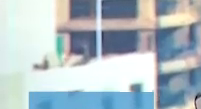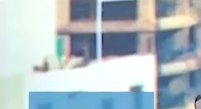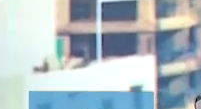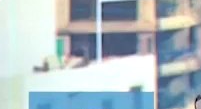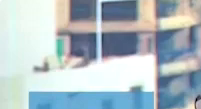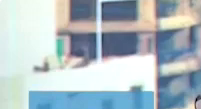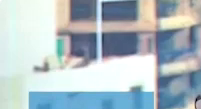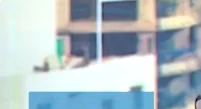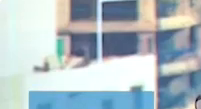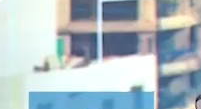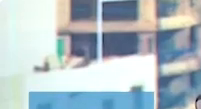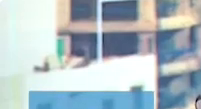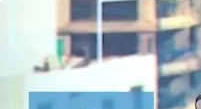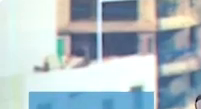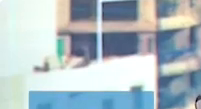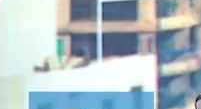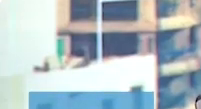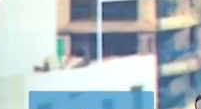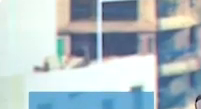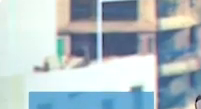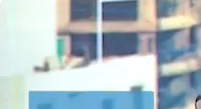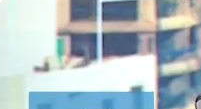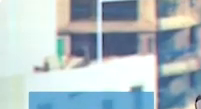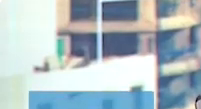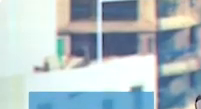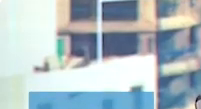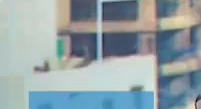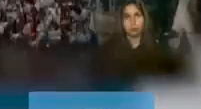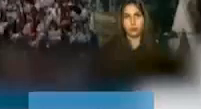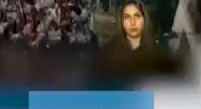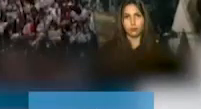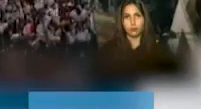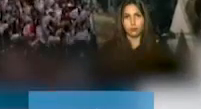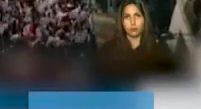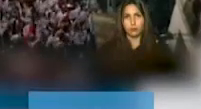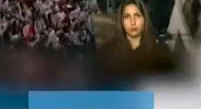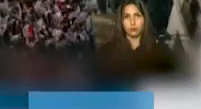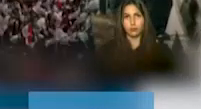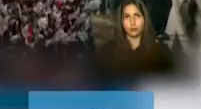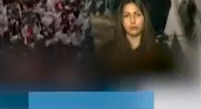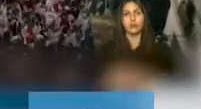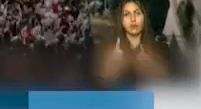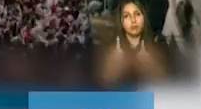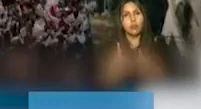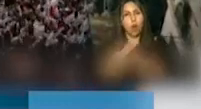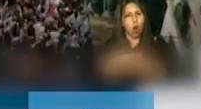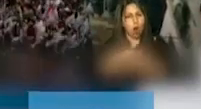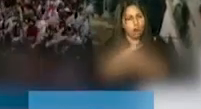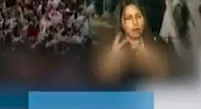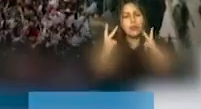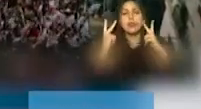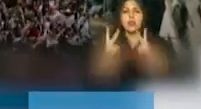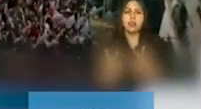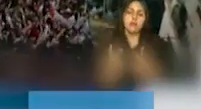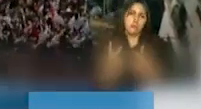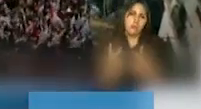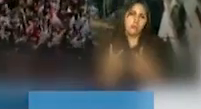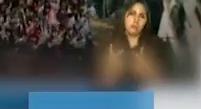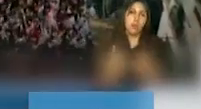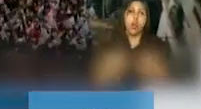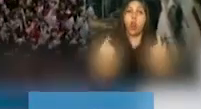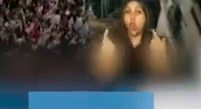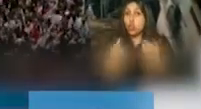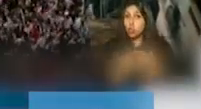está muy bien. Creo que algo que falta, brilla por su ausencia, como dice esa hermosa frase en castellano, es